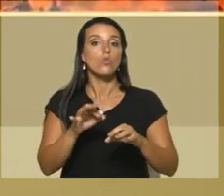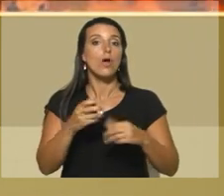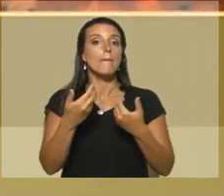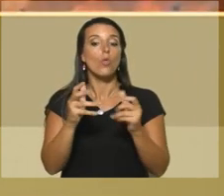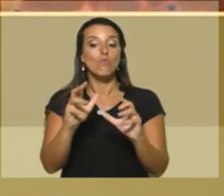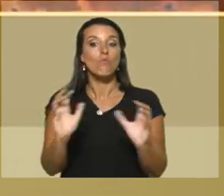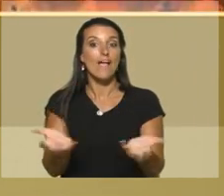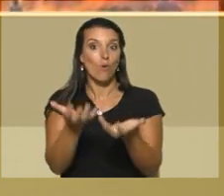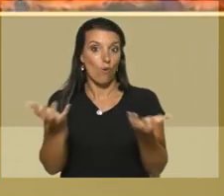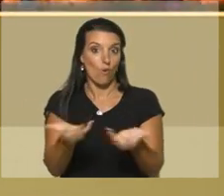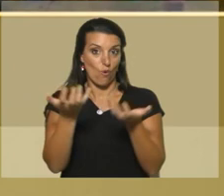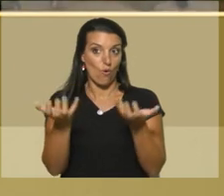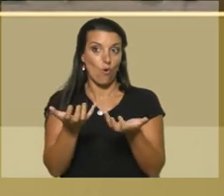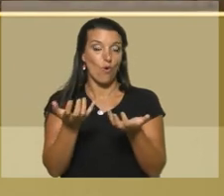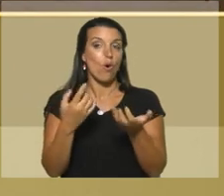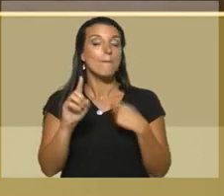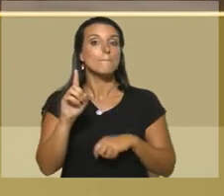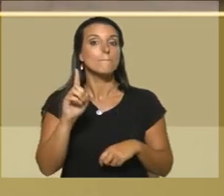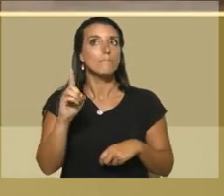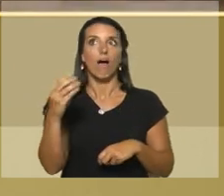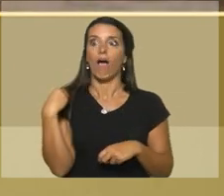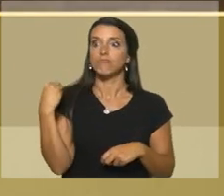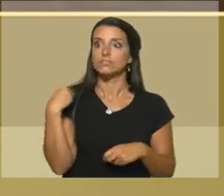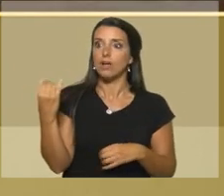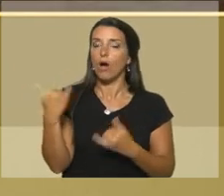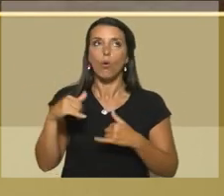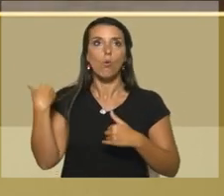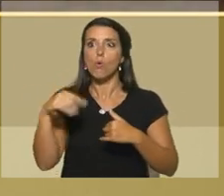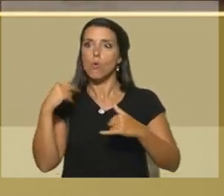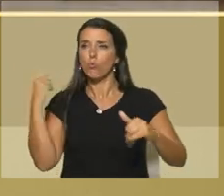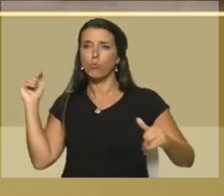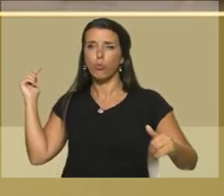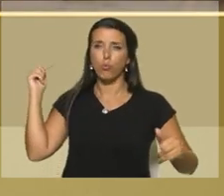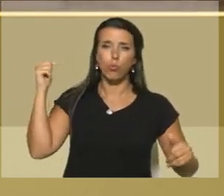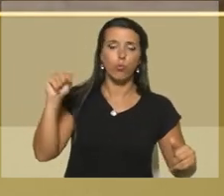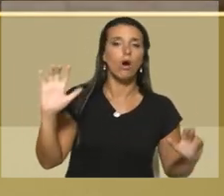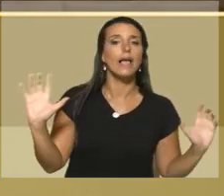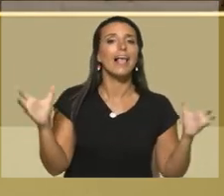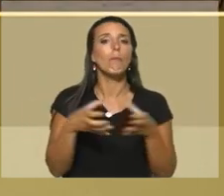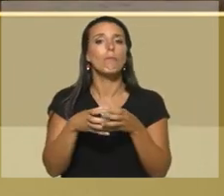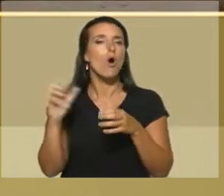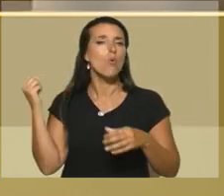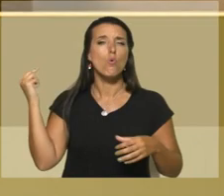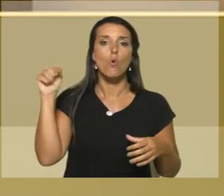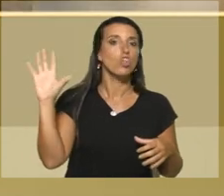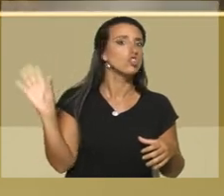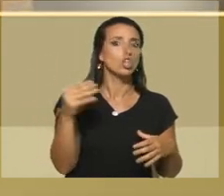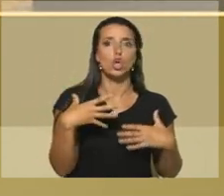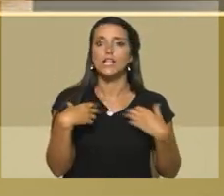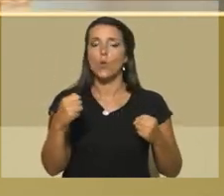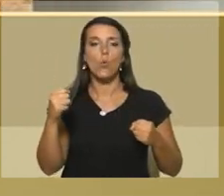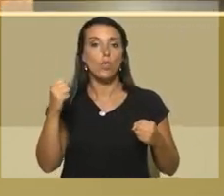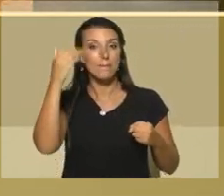ígneo con lo cual este Bueno nos comunican y nos hicimos presentes todo el equipo de la dirección de Salud Mental